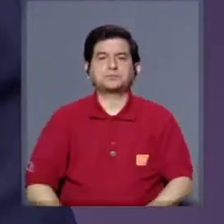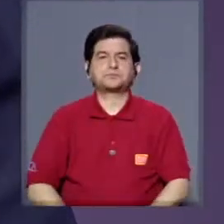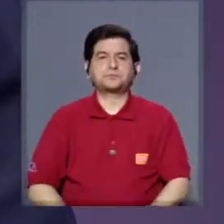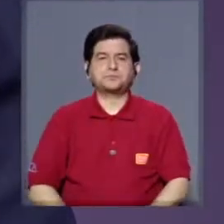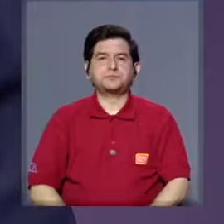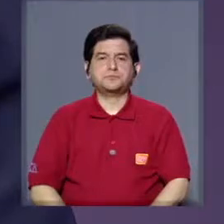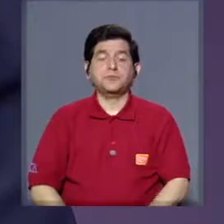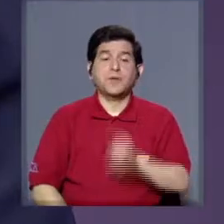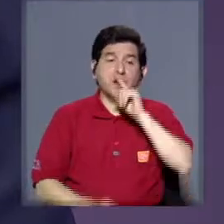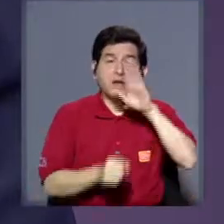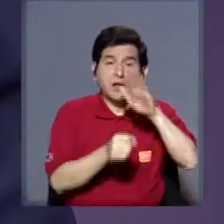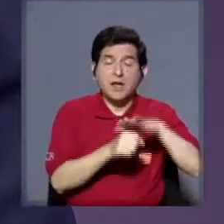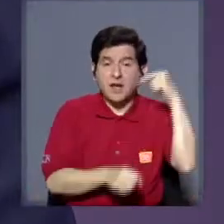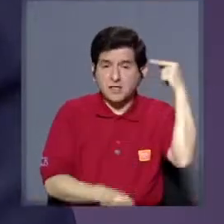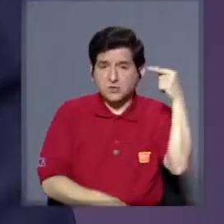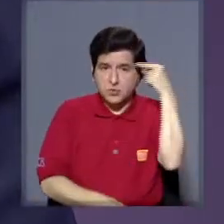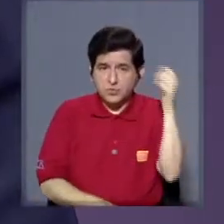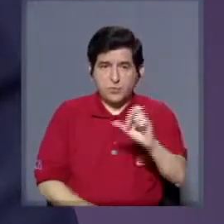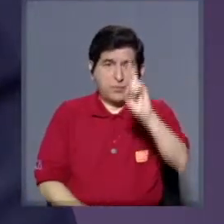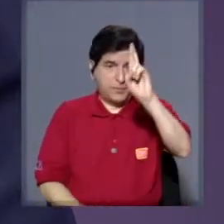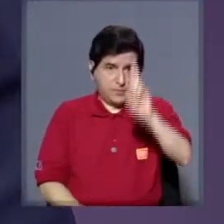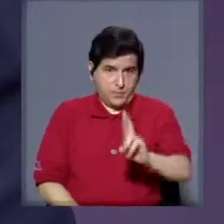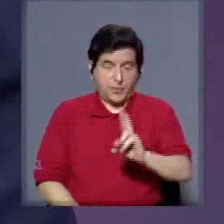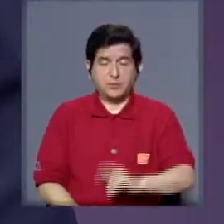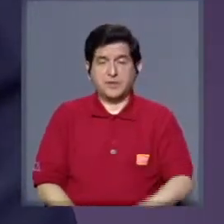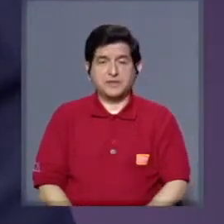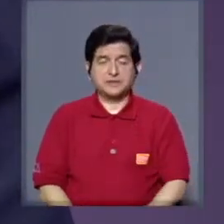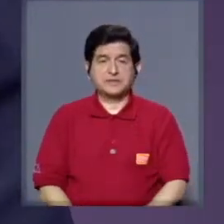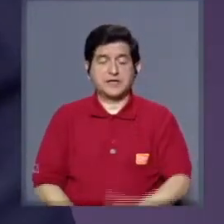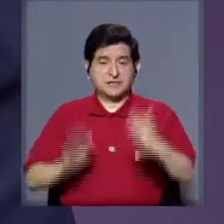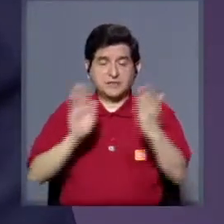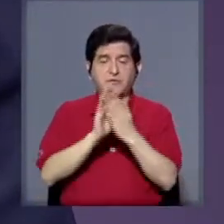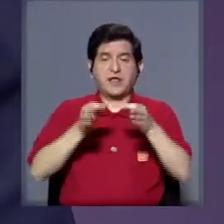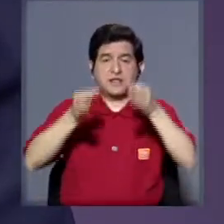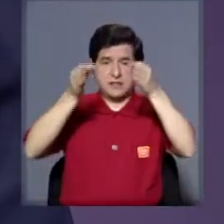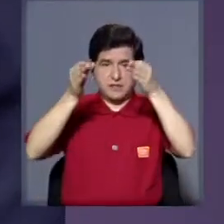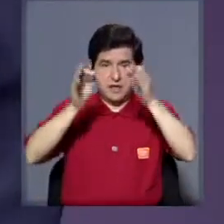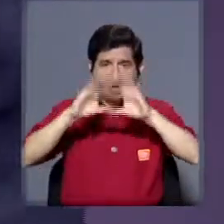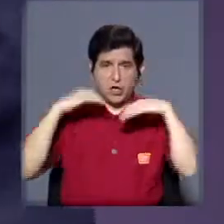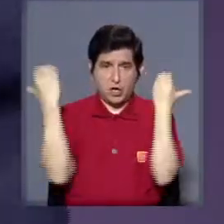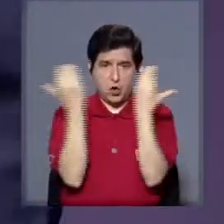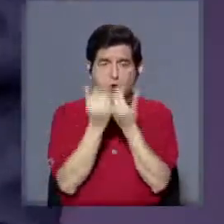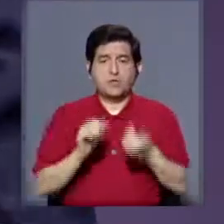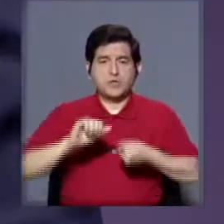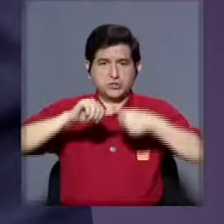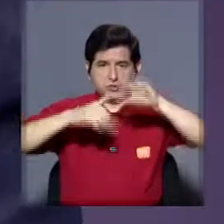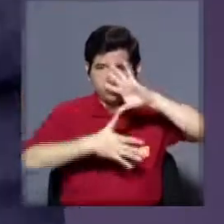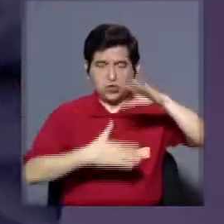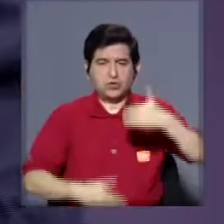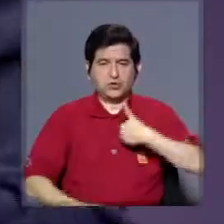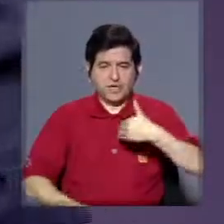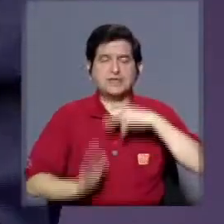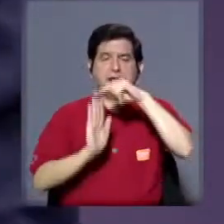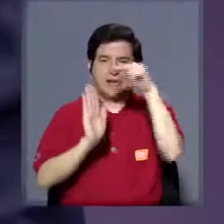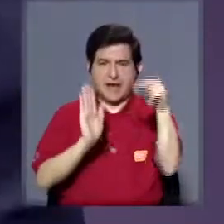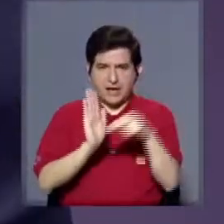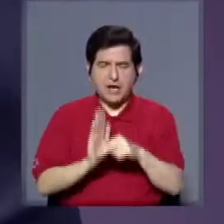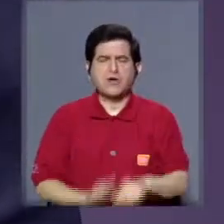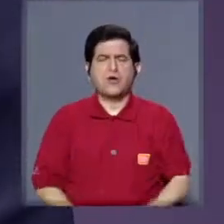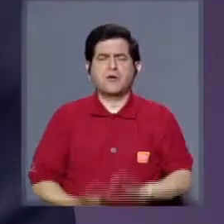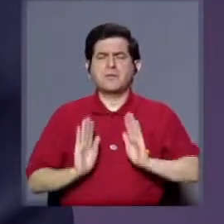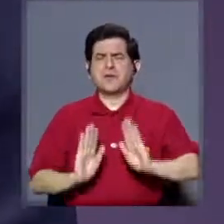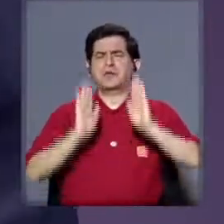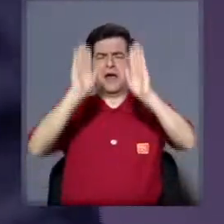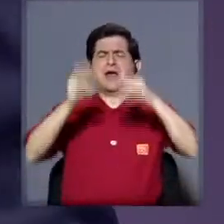y las provincias del estado de costa rica ante la comisión interamericana prometiéndole que iban a tener una norma ejemplar